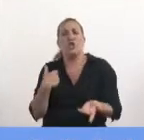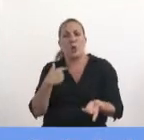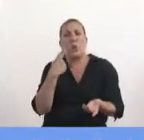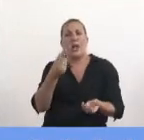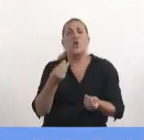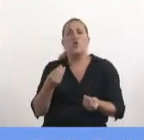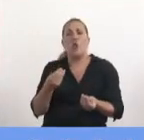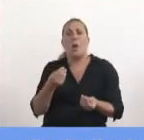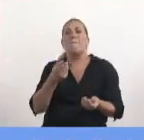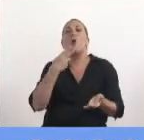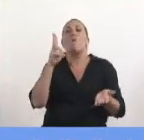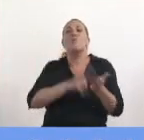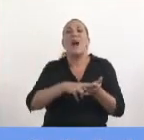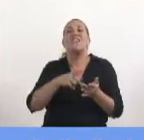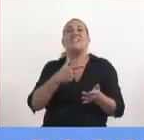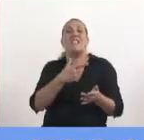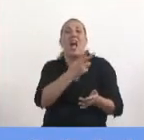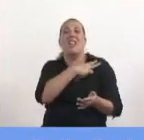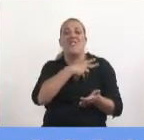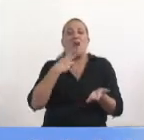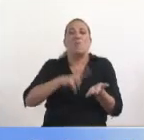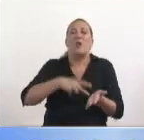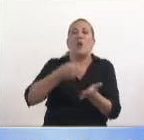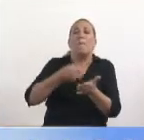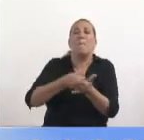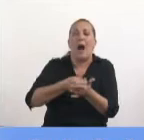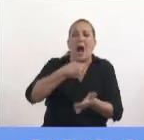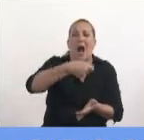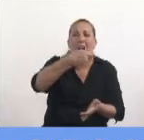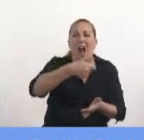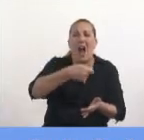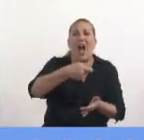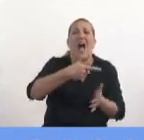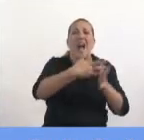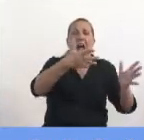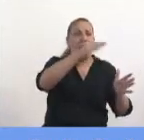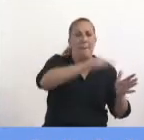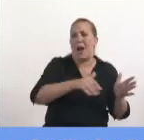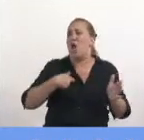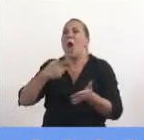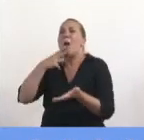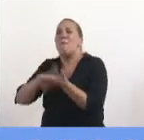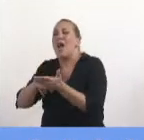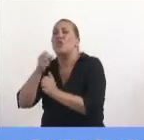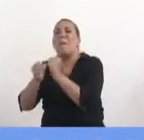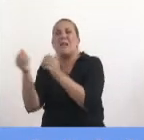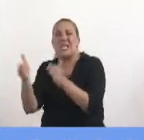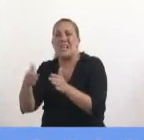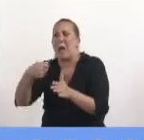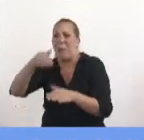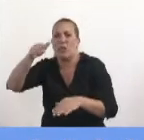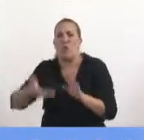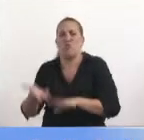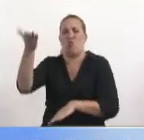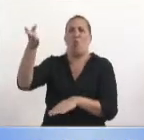aportes patronales de la grande bajaban y el de las pymes subía. Yo no podía creer, y lo dije en este recinto, lo